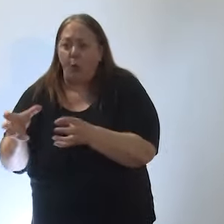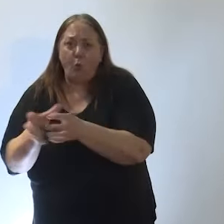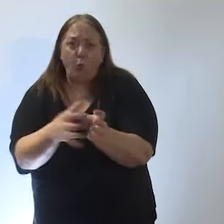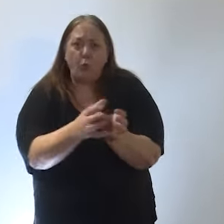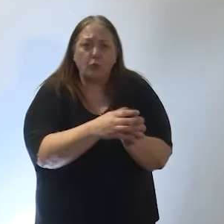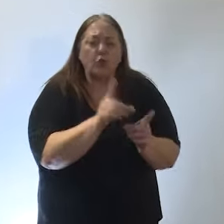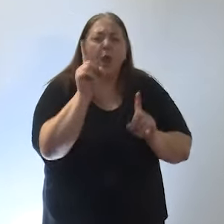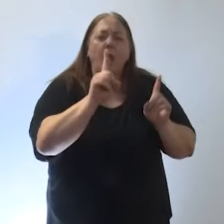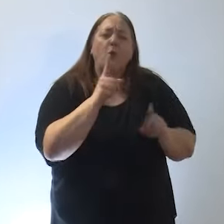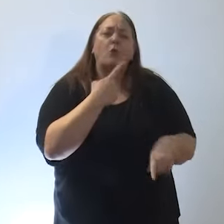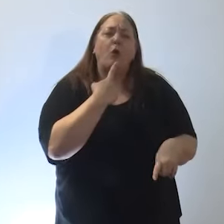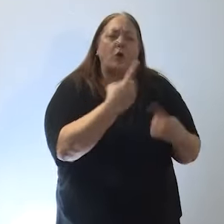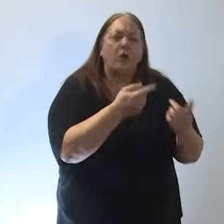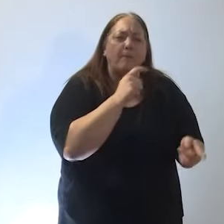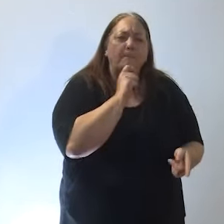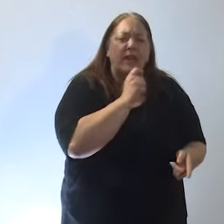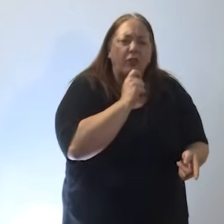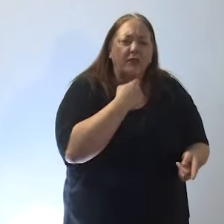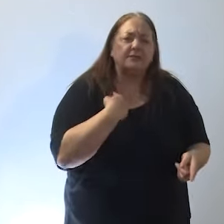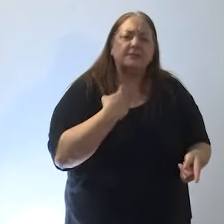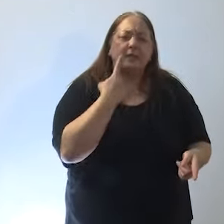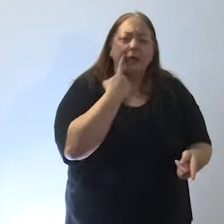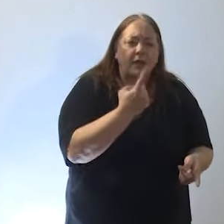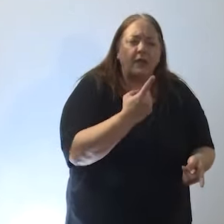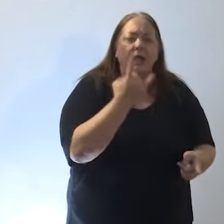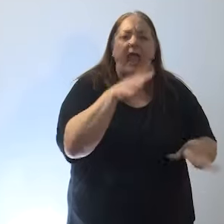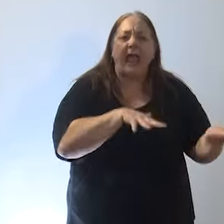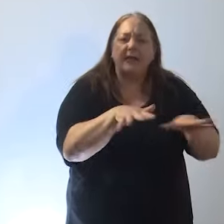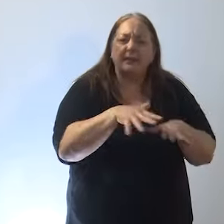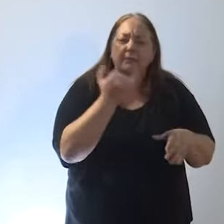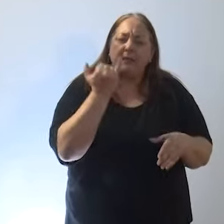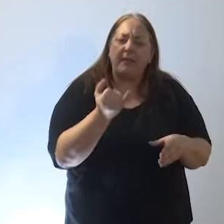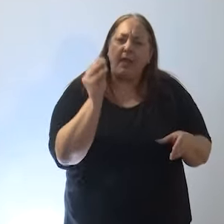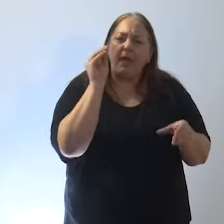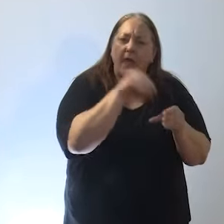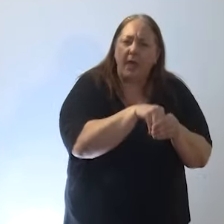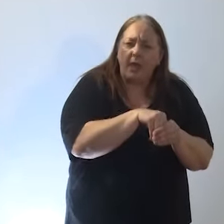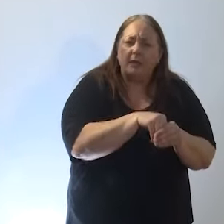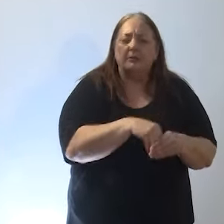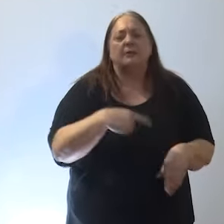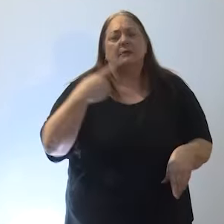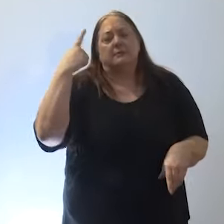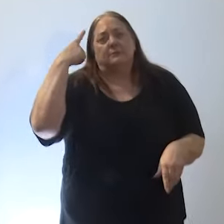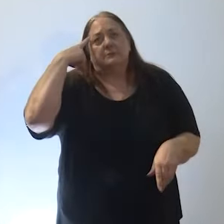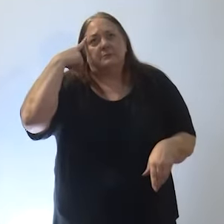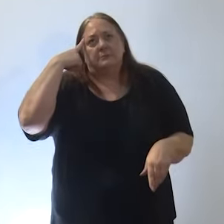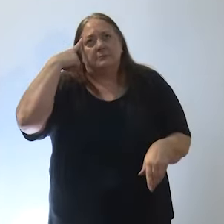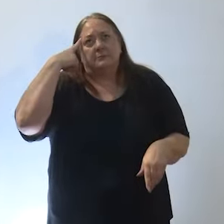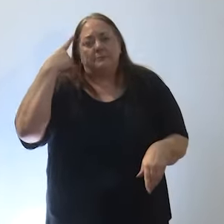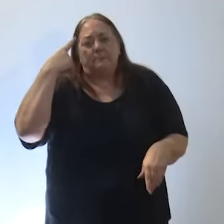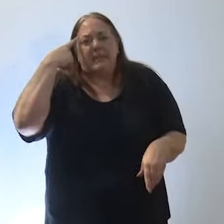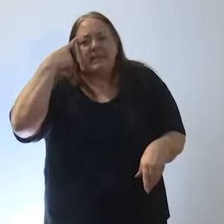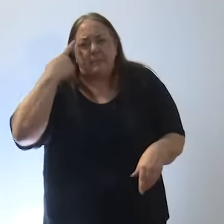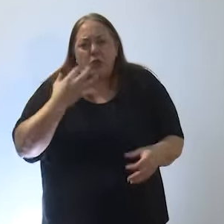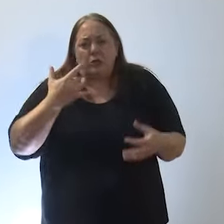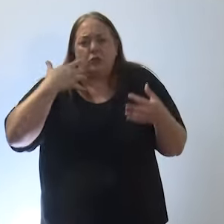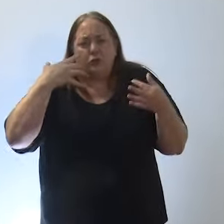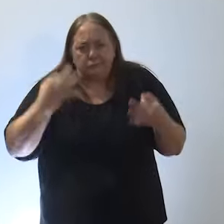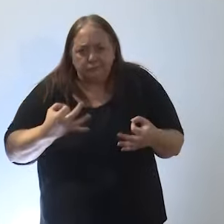entrevistas tienen que ver también con algunas ideas que se hab instalado un poco en el sentido común las